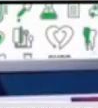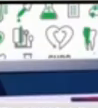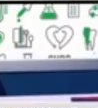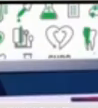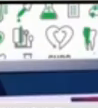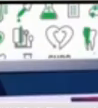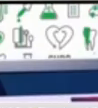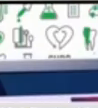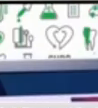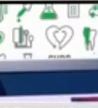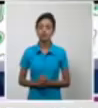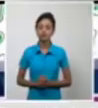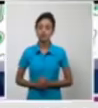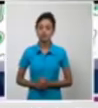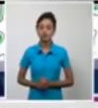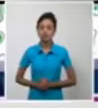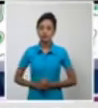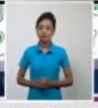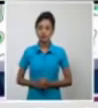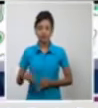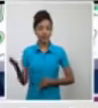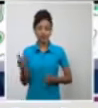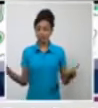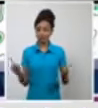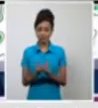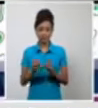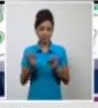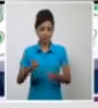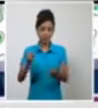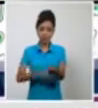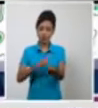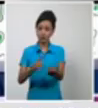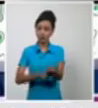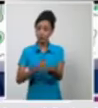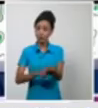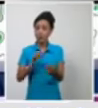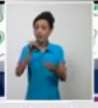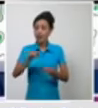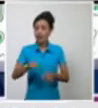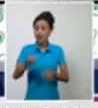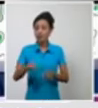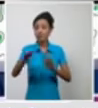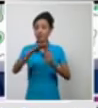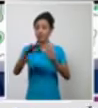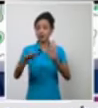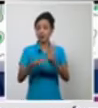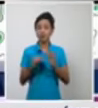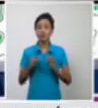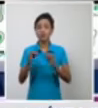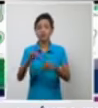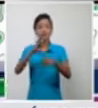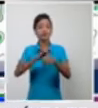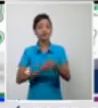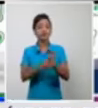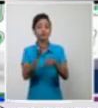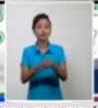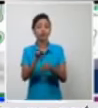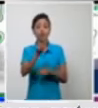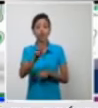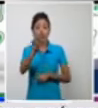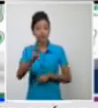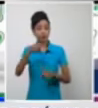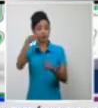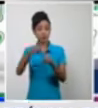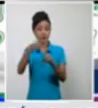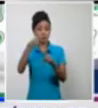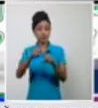Bueno, un rápido resumen, como es acostumbrado también en esta programación. 12 casos confirmados en la